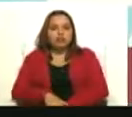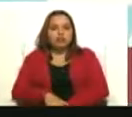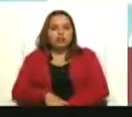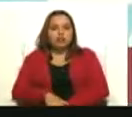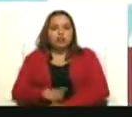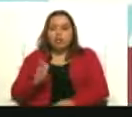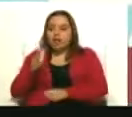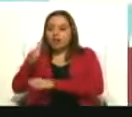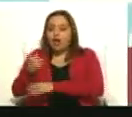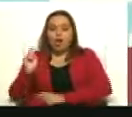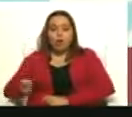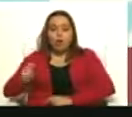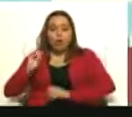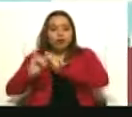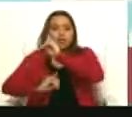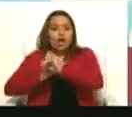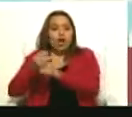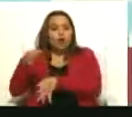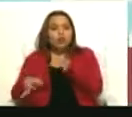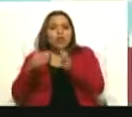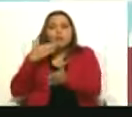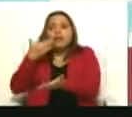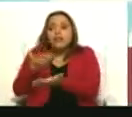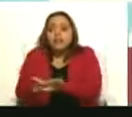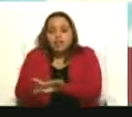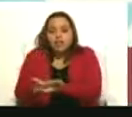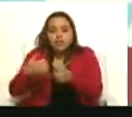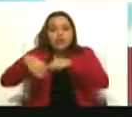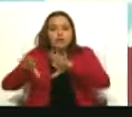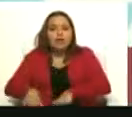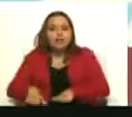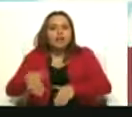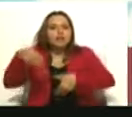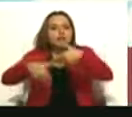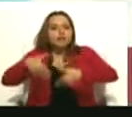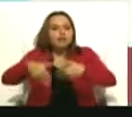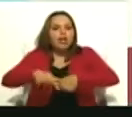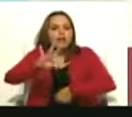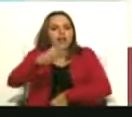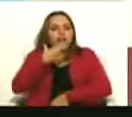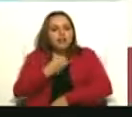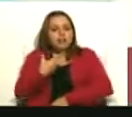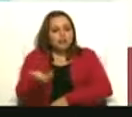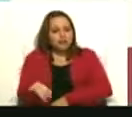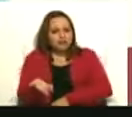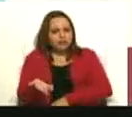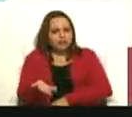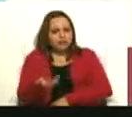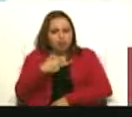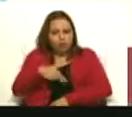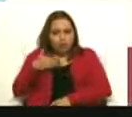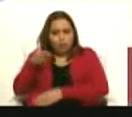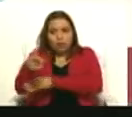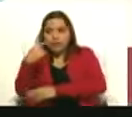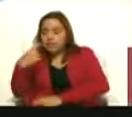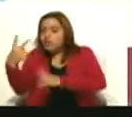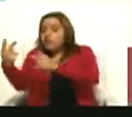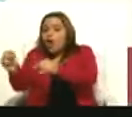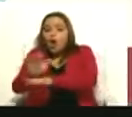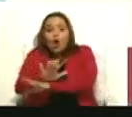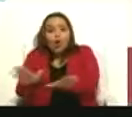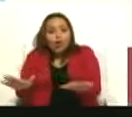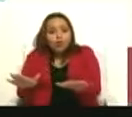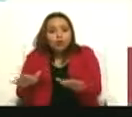Corte Internacional de Justicia a pedirle que detenga el referendo del 3 de diciembre. Allá fuimos a decir, no,